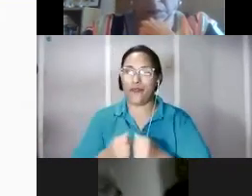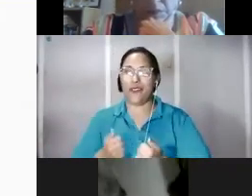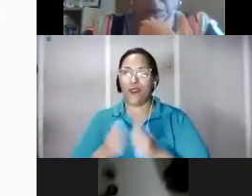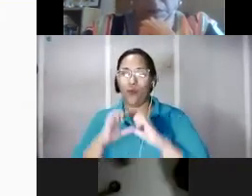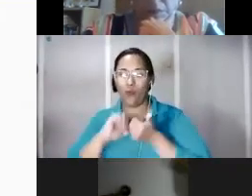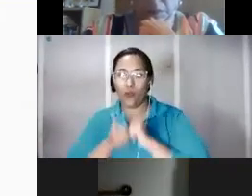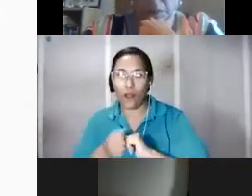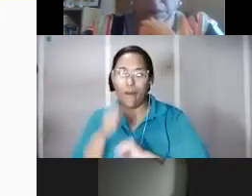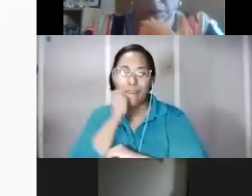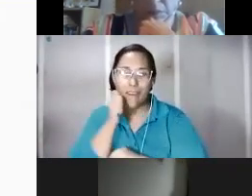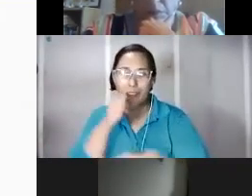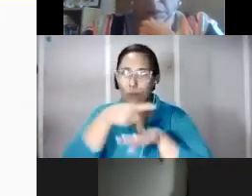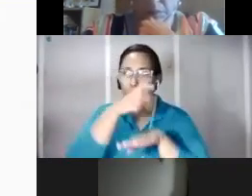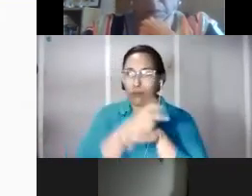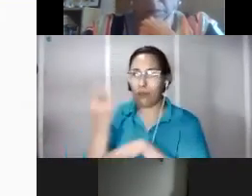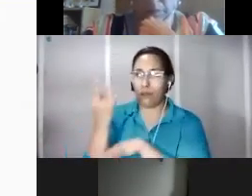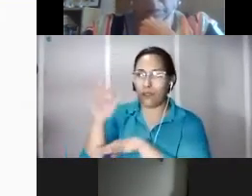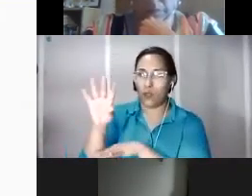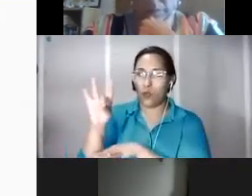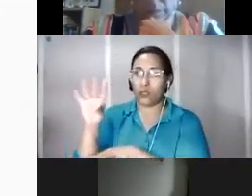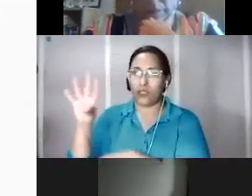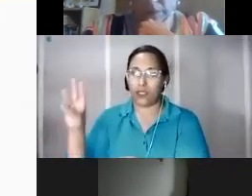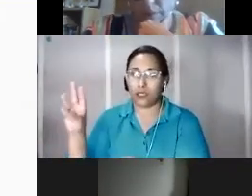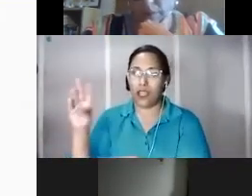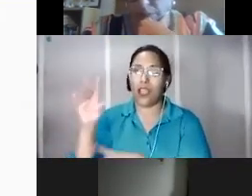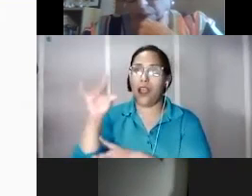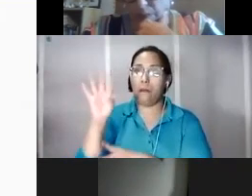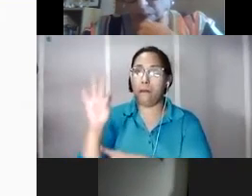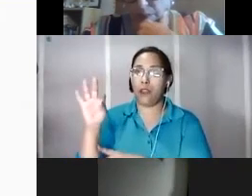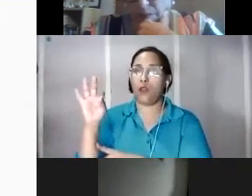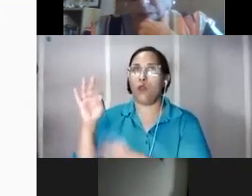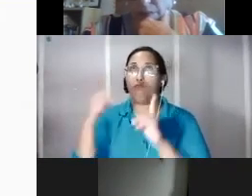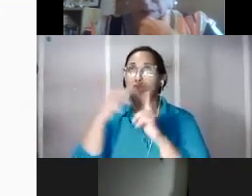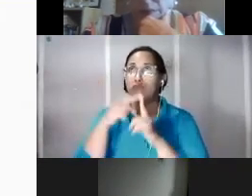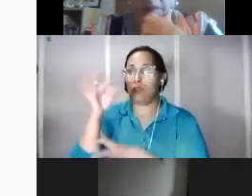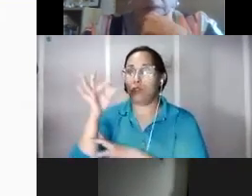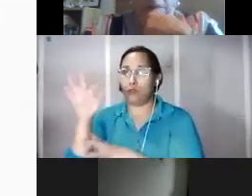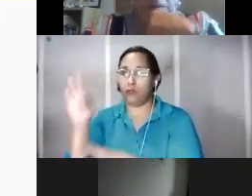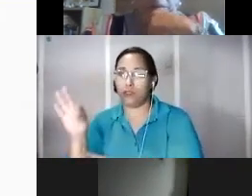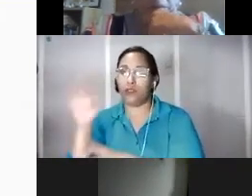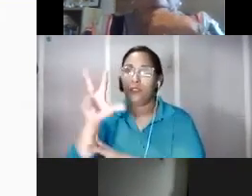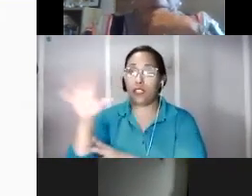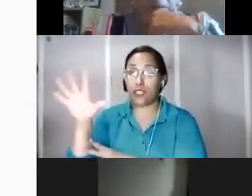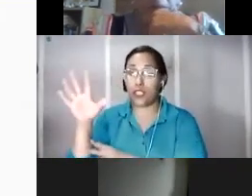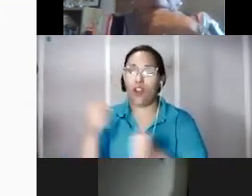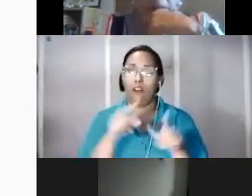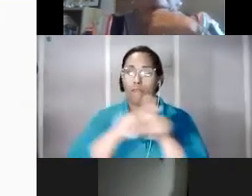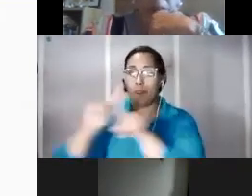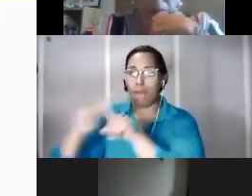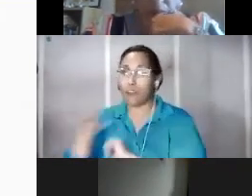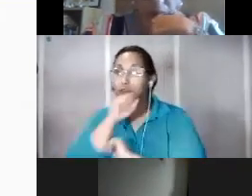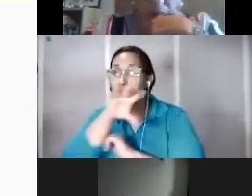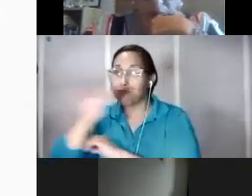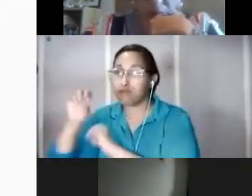Rico 1896 al 1935 y cuenta con una infinidad de publicaciones en